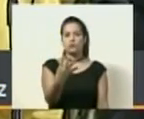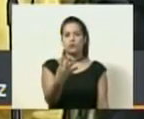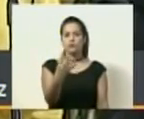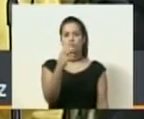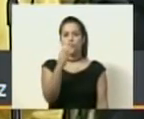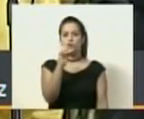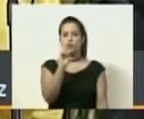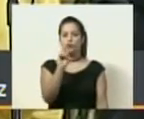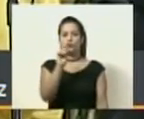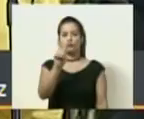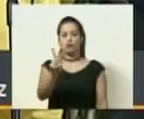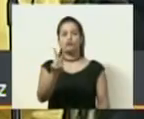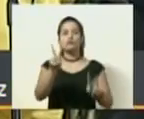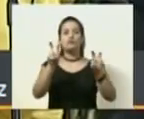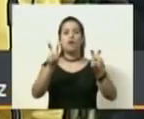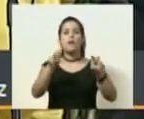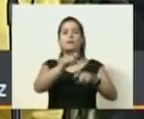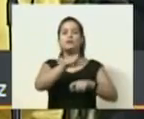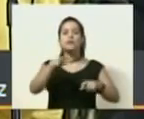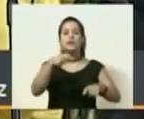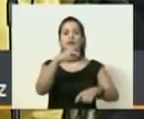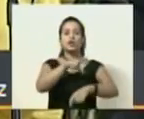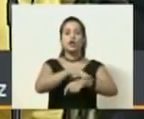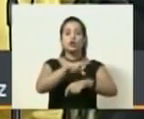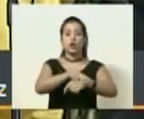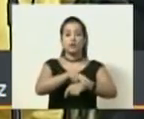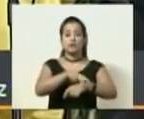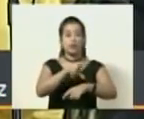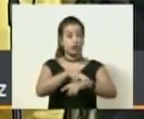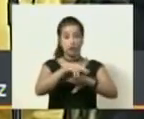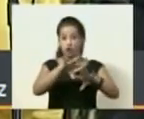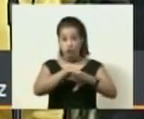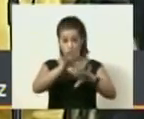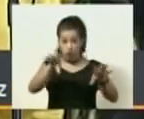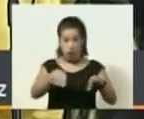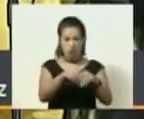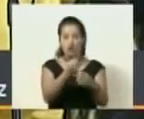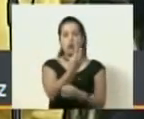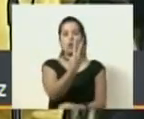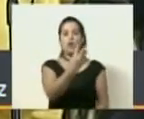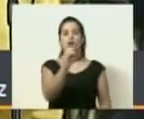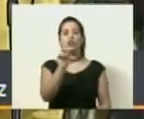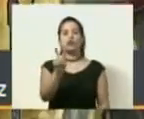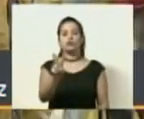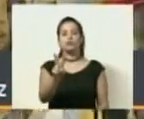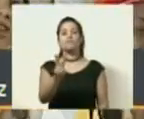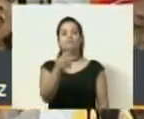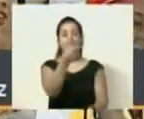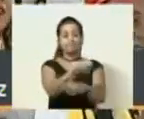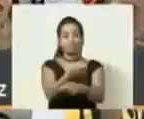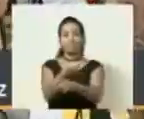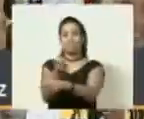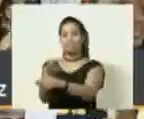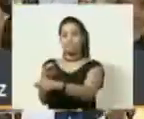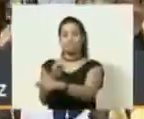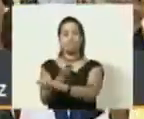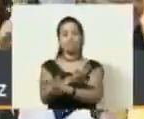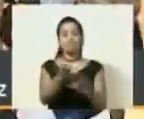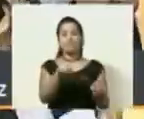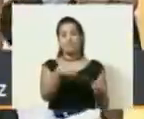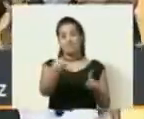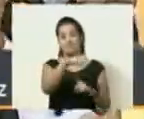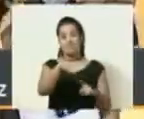402 nuevos médicos y médicas integrales comunitarios que van